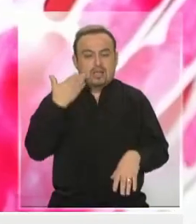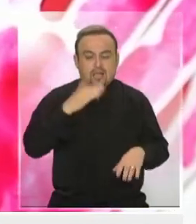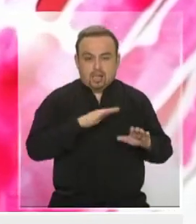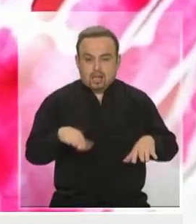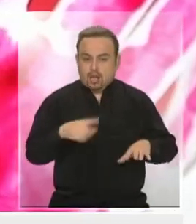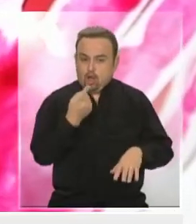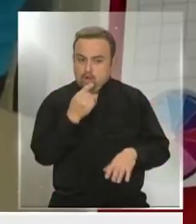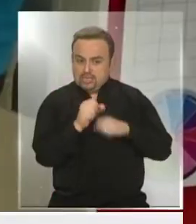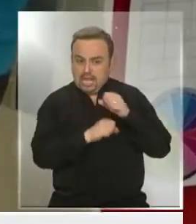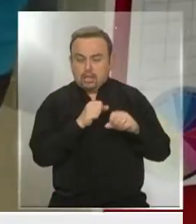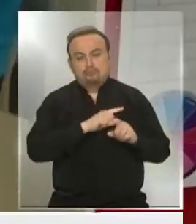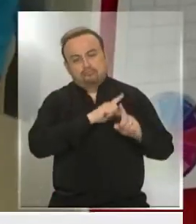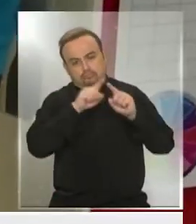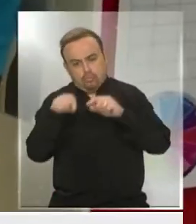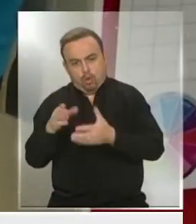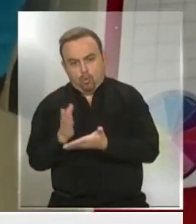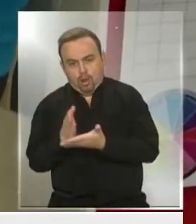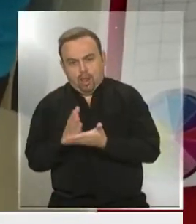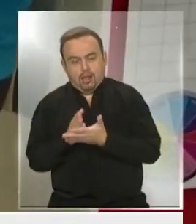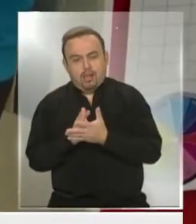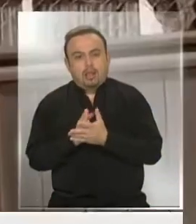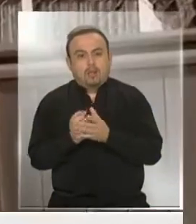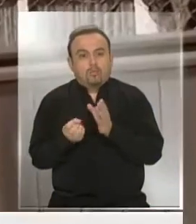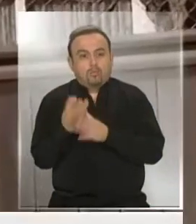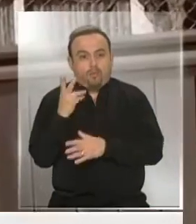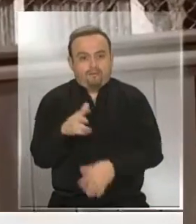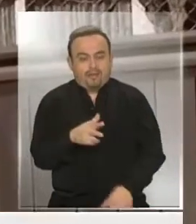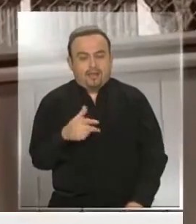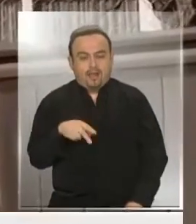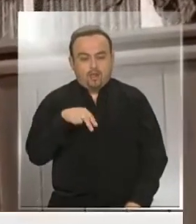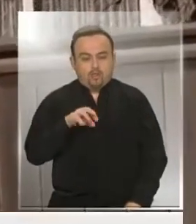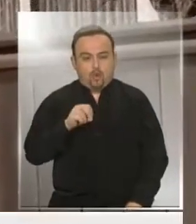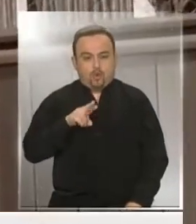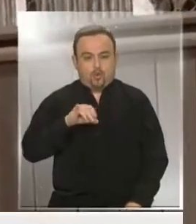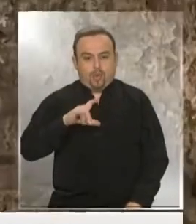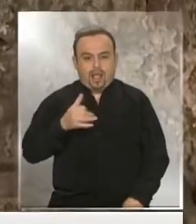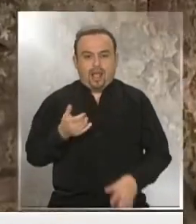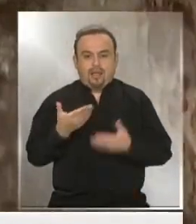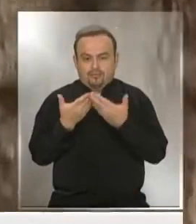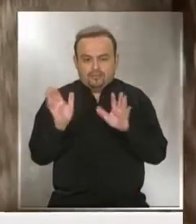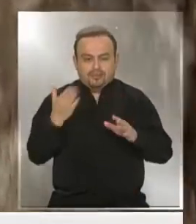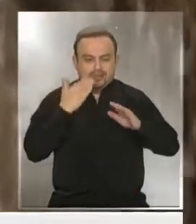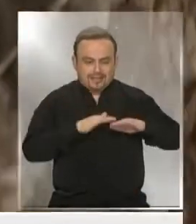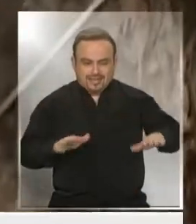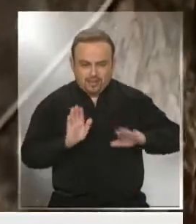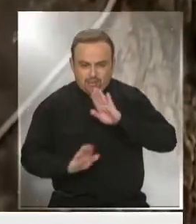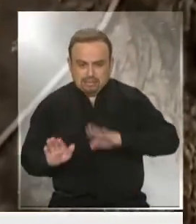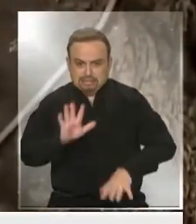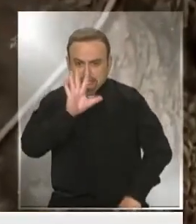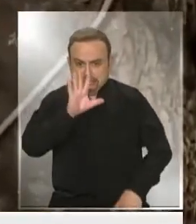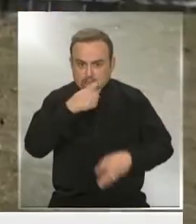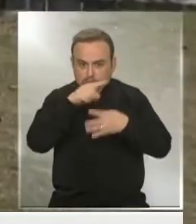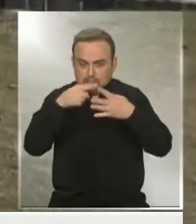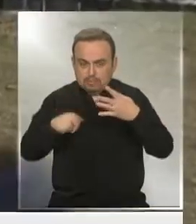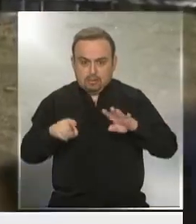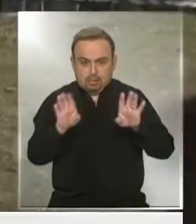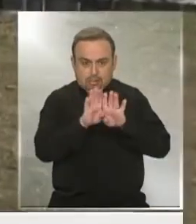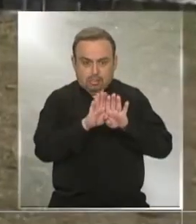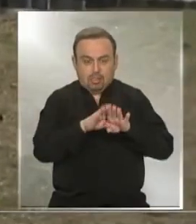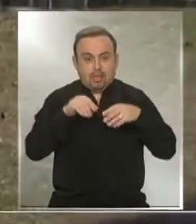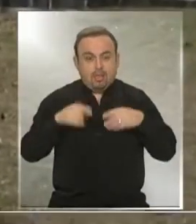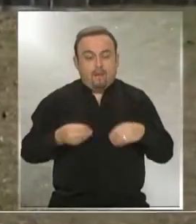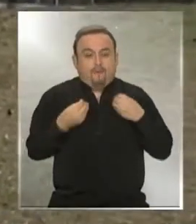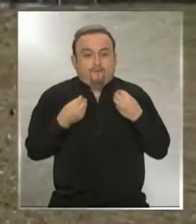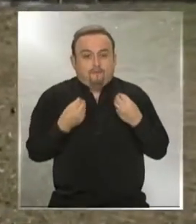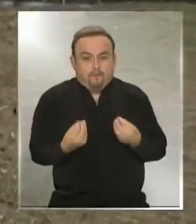de hasta 11 años al colegio algo nuevo para noruega que abrió hoy sus guarderías tras cinco semanas es genial porque